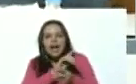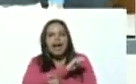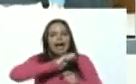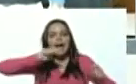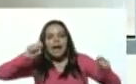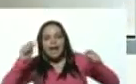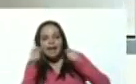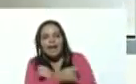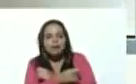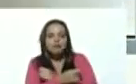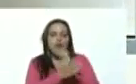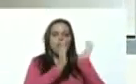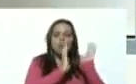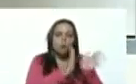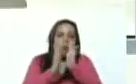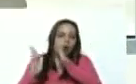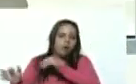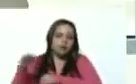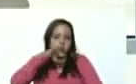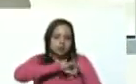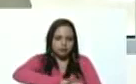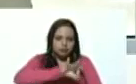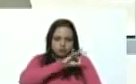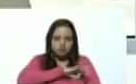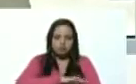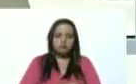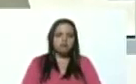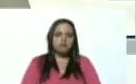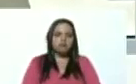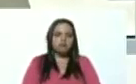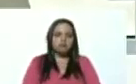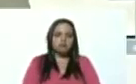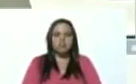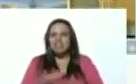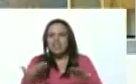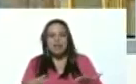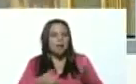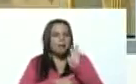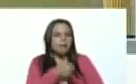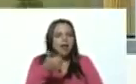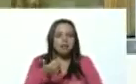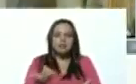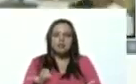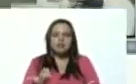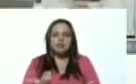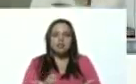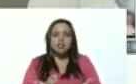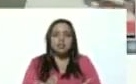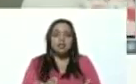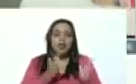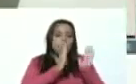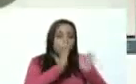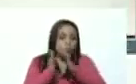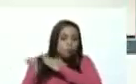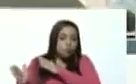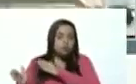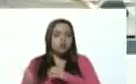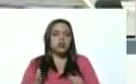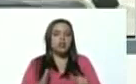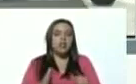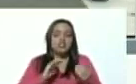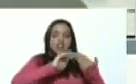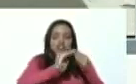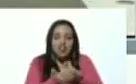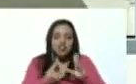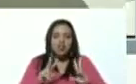de la sociedad. ¿Y qué es más estructural que la consolidación de los barrios que surgieron de la